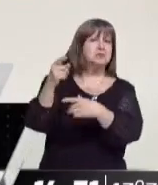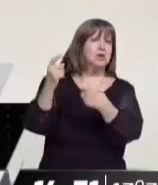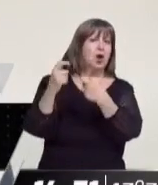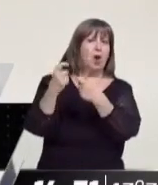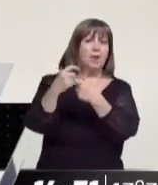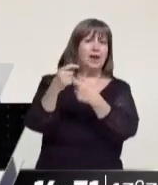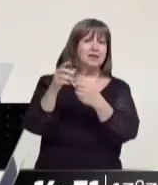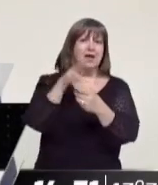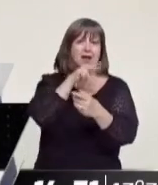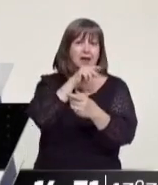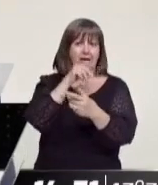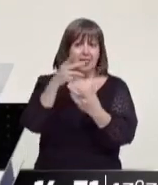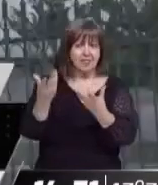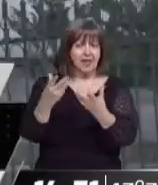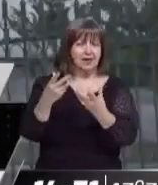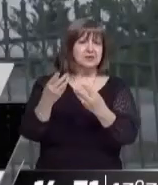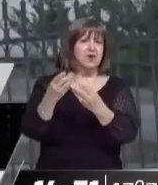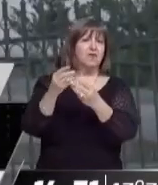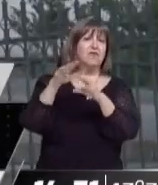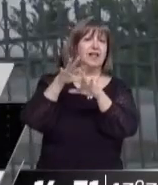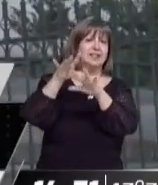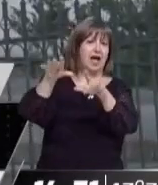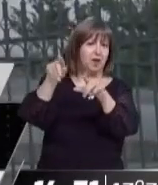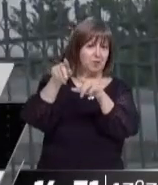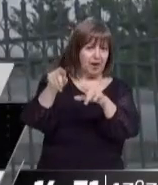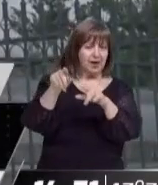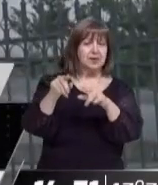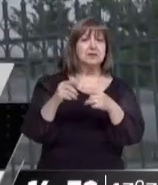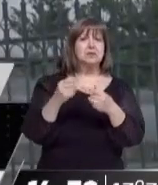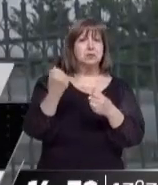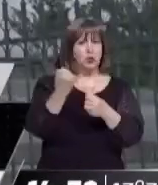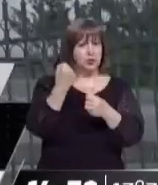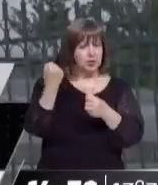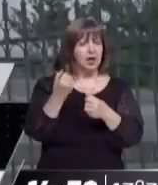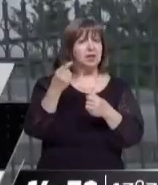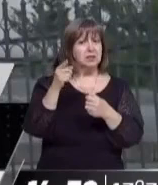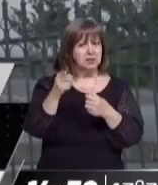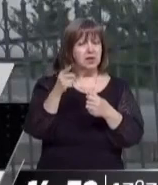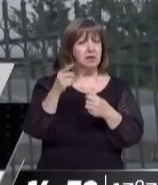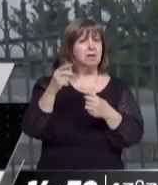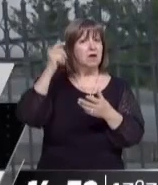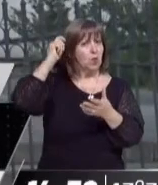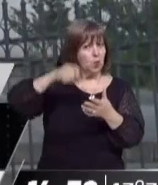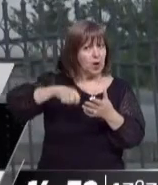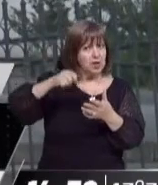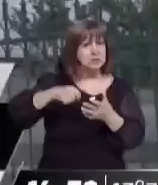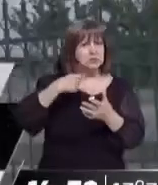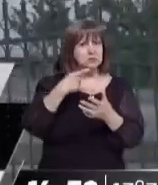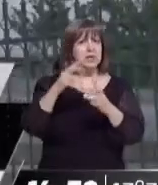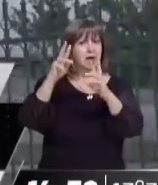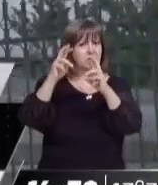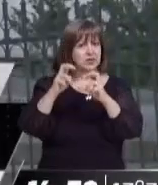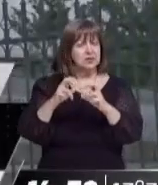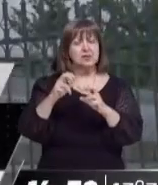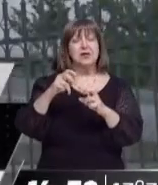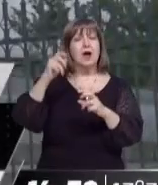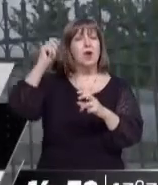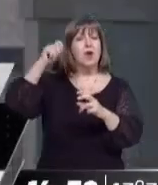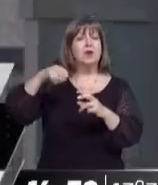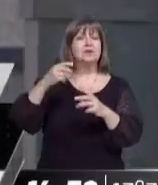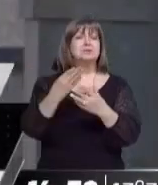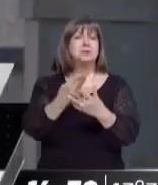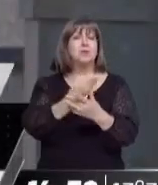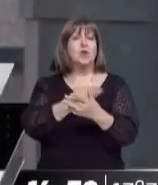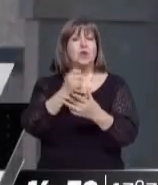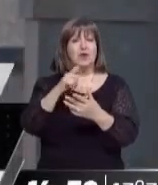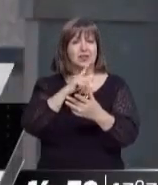un aporte muy importante también para la causa judicial. Y de esta manera empezar a poder vislumbrar cuáles